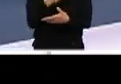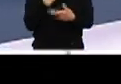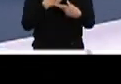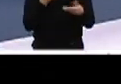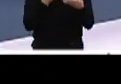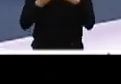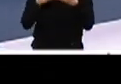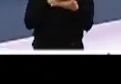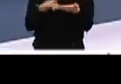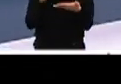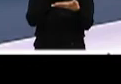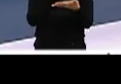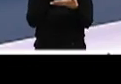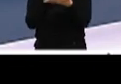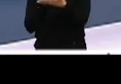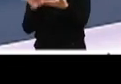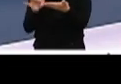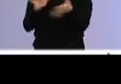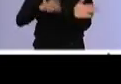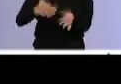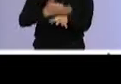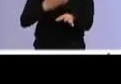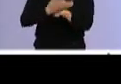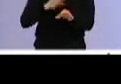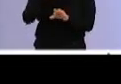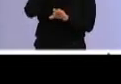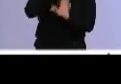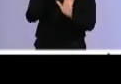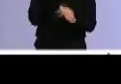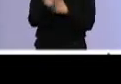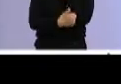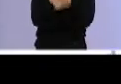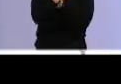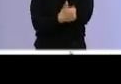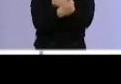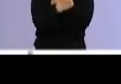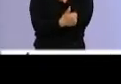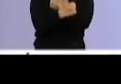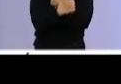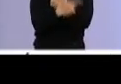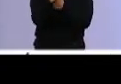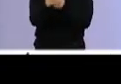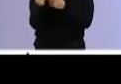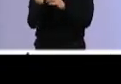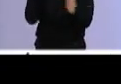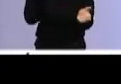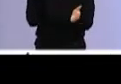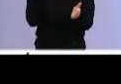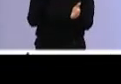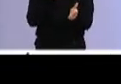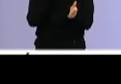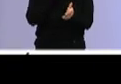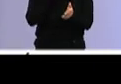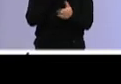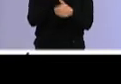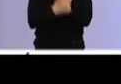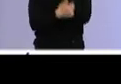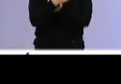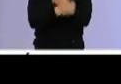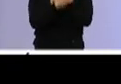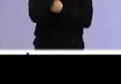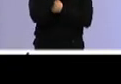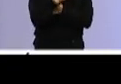pacientes hospitalizados. Ahorita estaba recordando con el concurso del bloque pasado, concursos